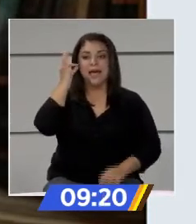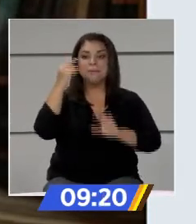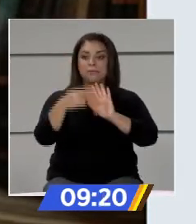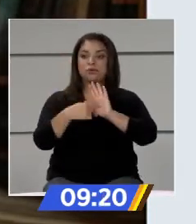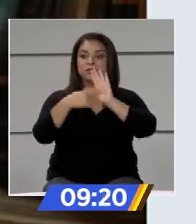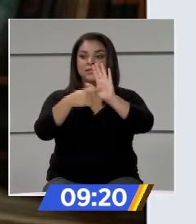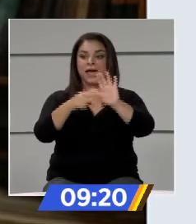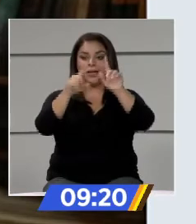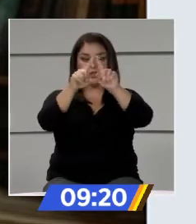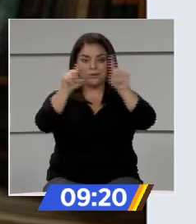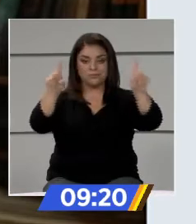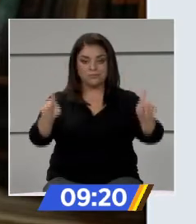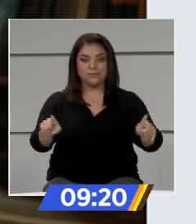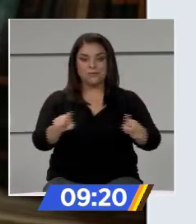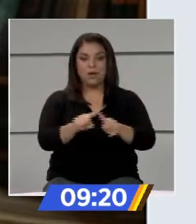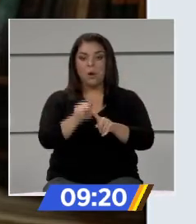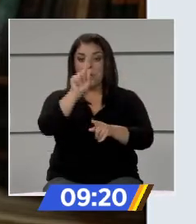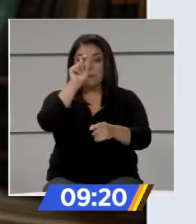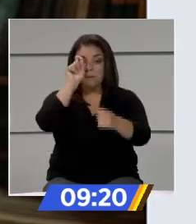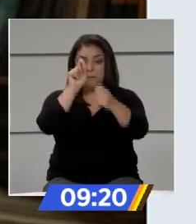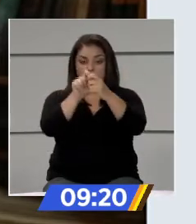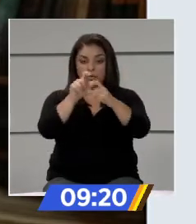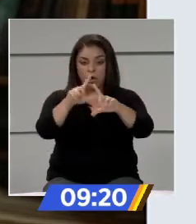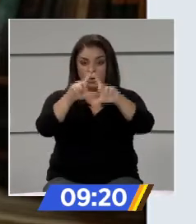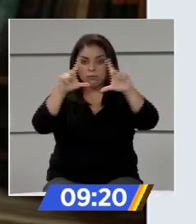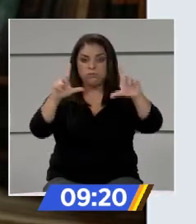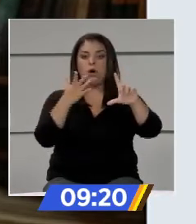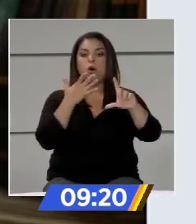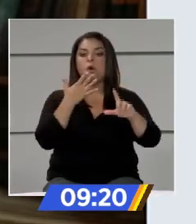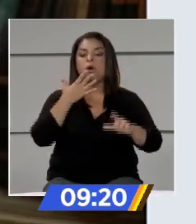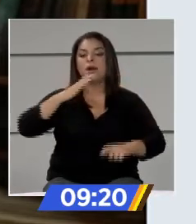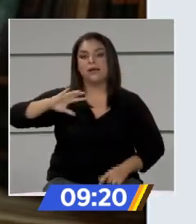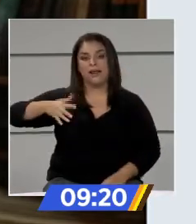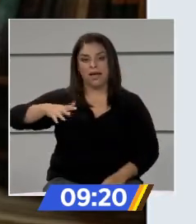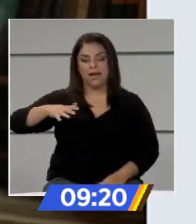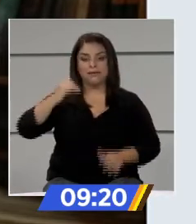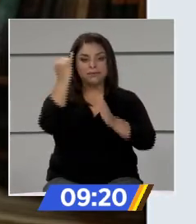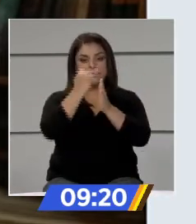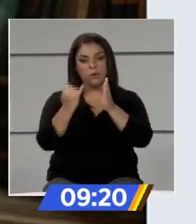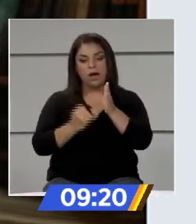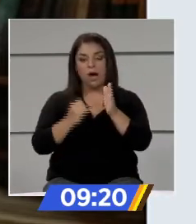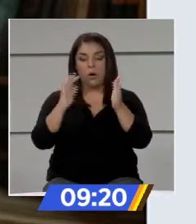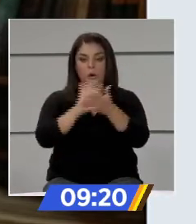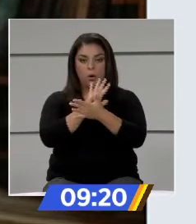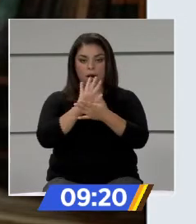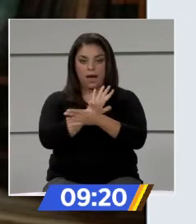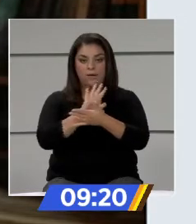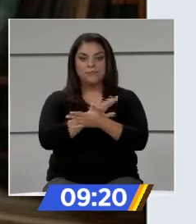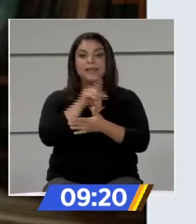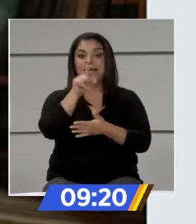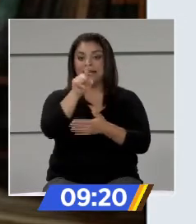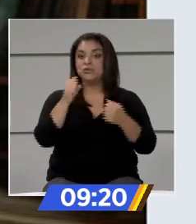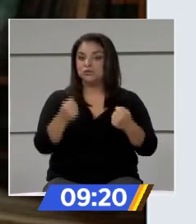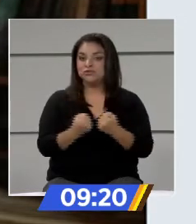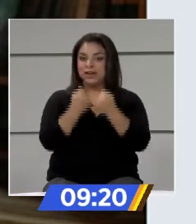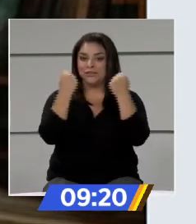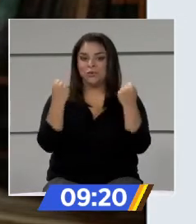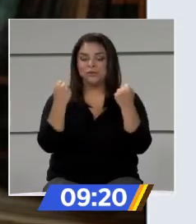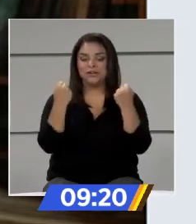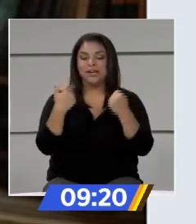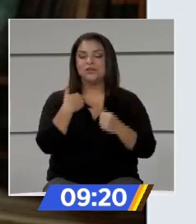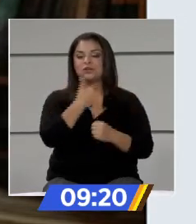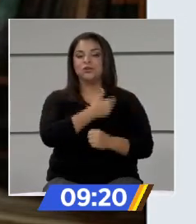está mostrando ese punto enorme color naranja dibujado en una hoja de papel, forma parte del reto que les planteamos al inicio